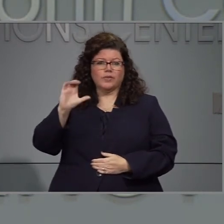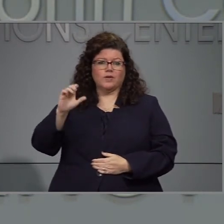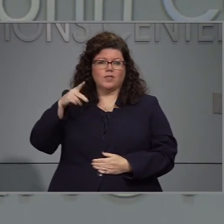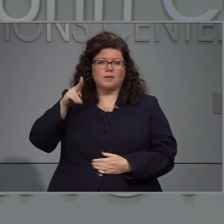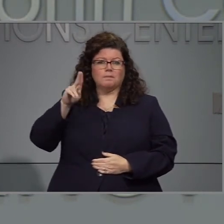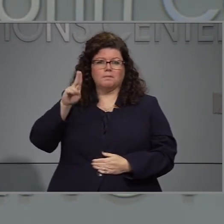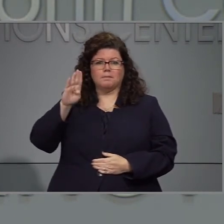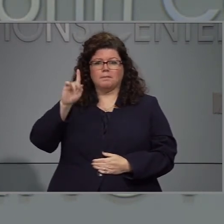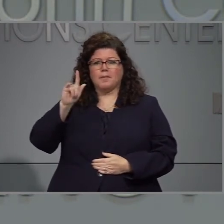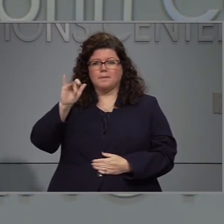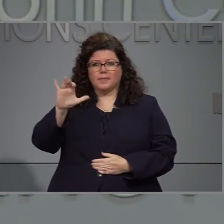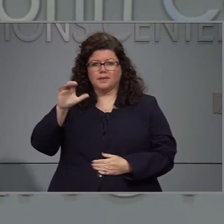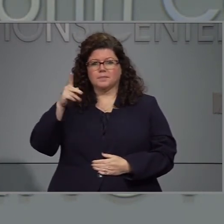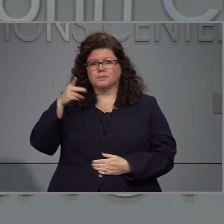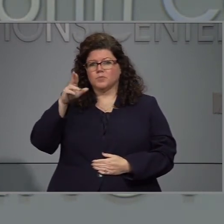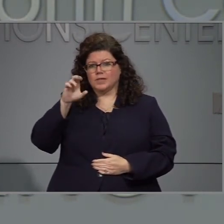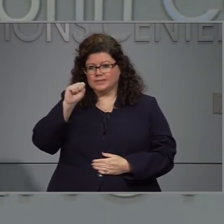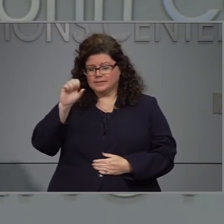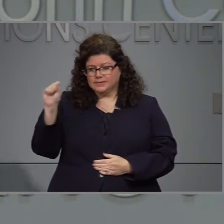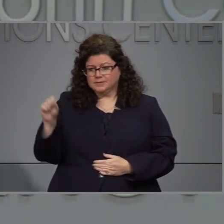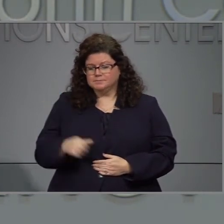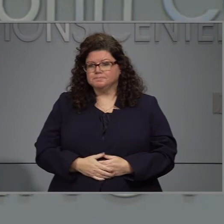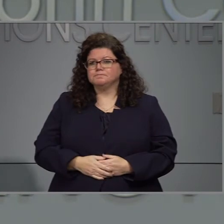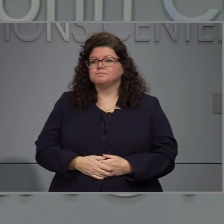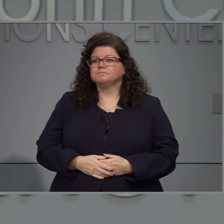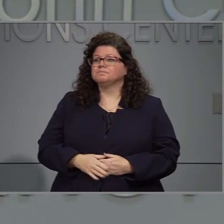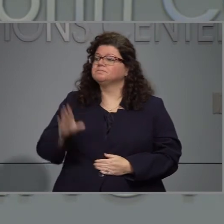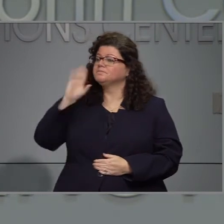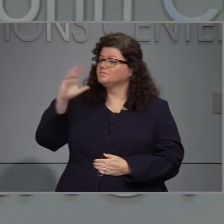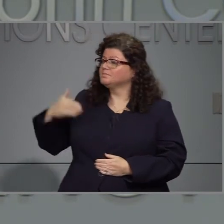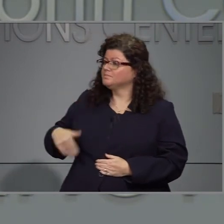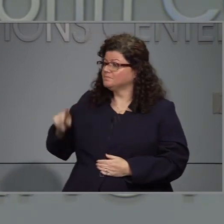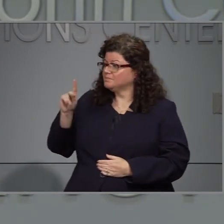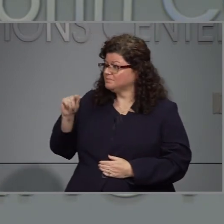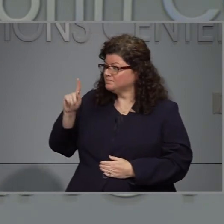Kate Martin, Carolina Press.